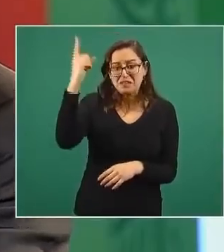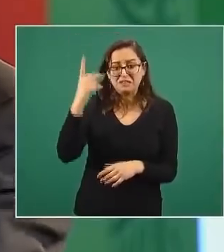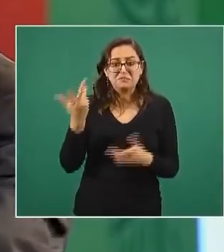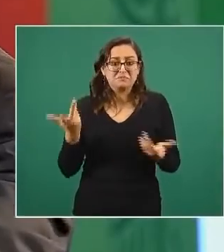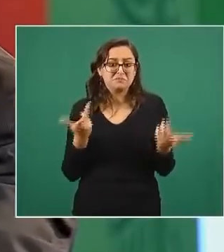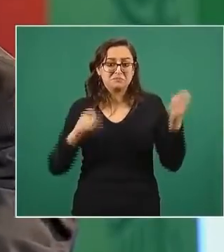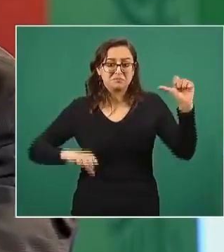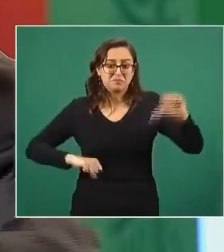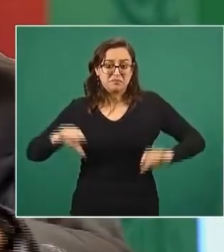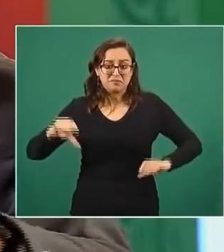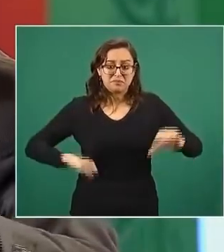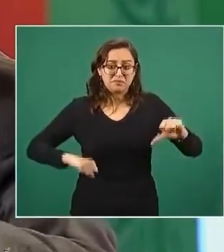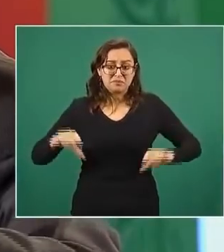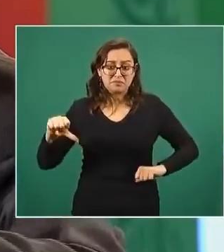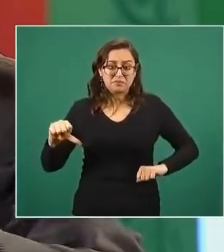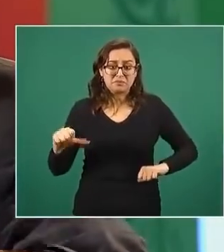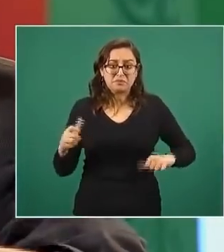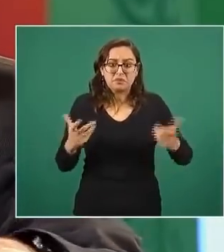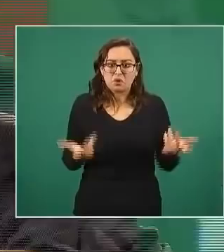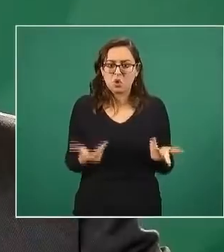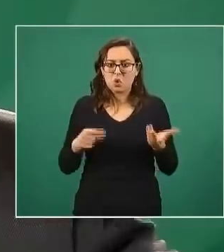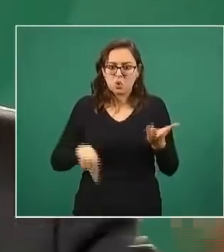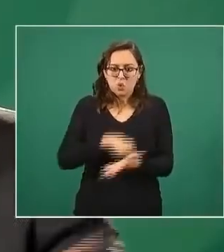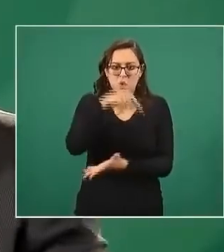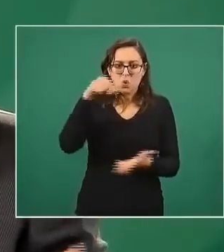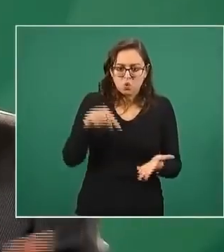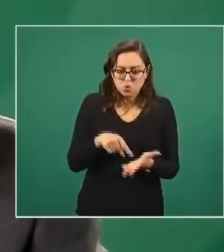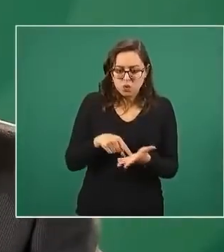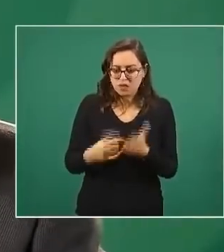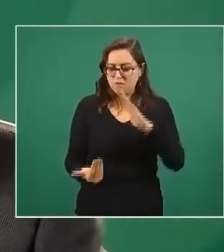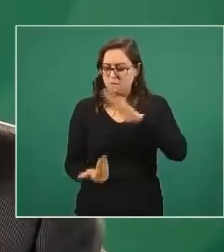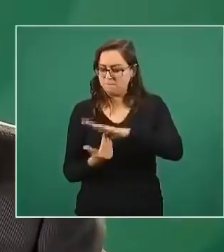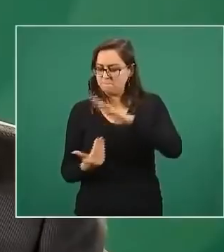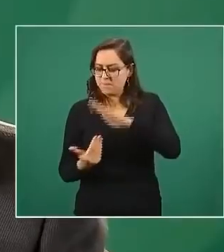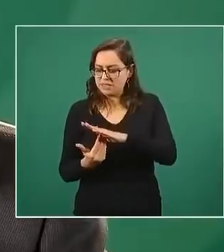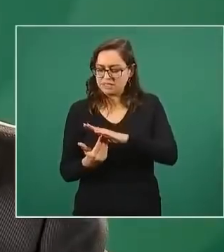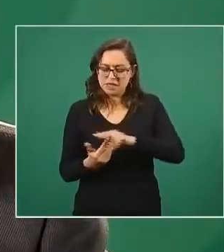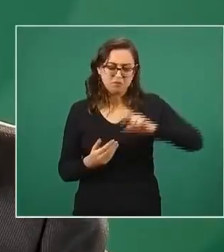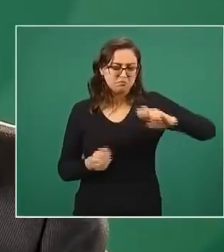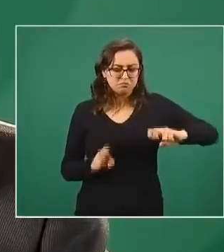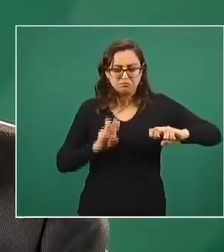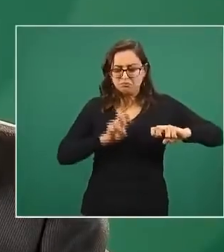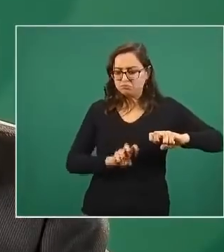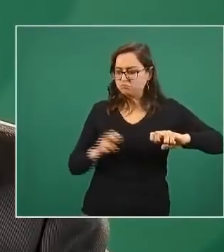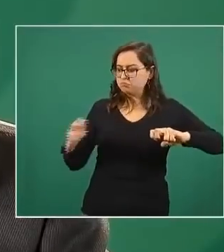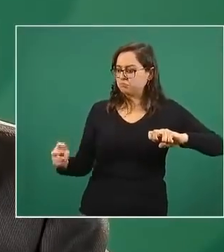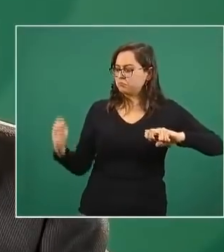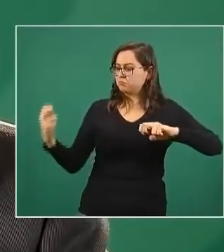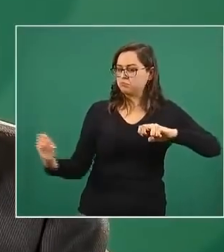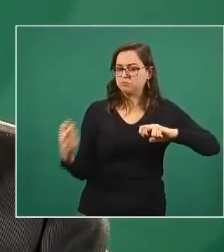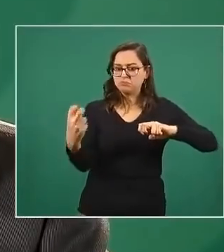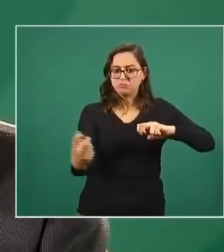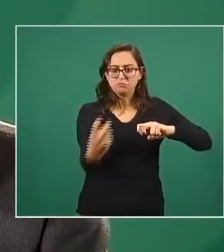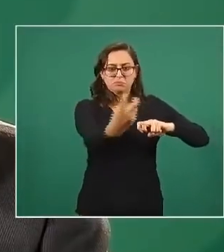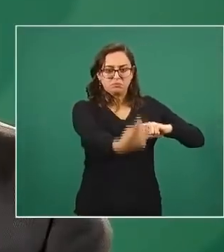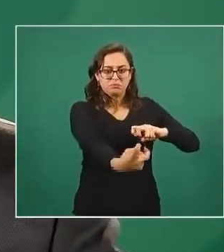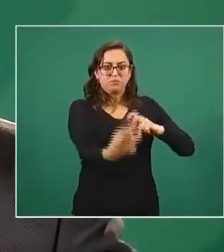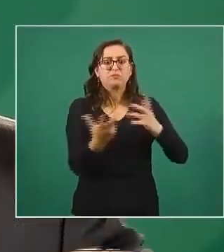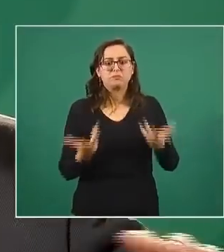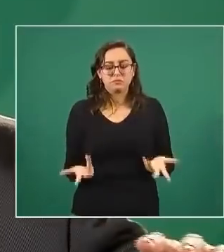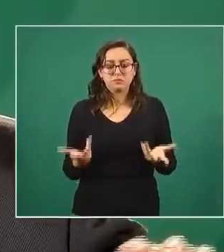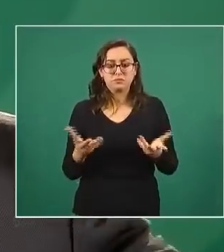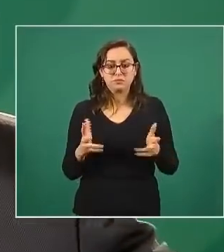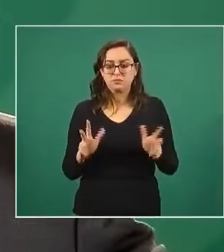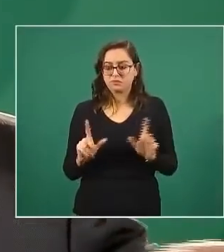actividades para los lugares en una mesa tuvimos una reunión obviamente con motivo el fin de año